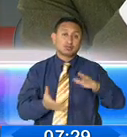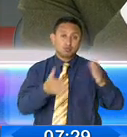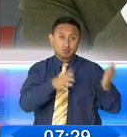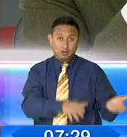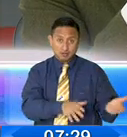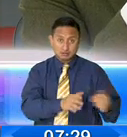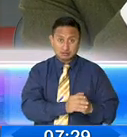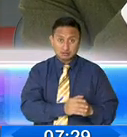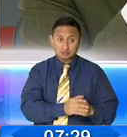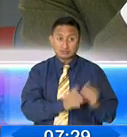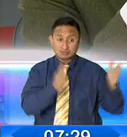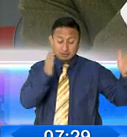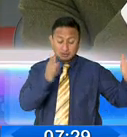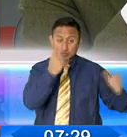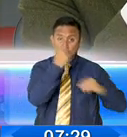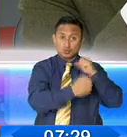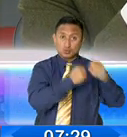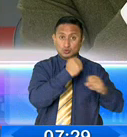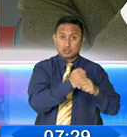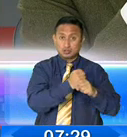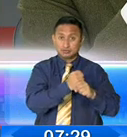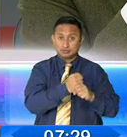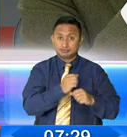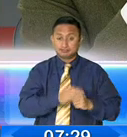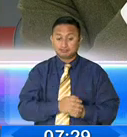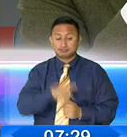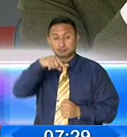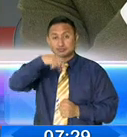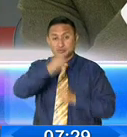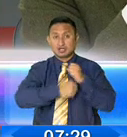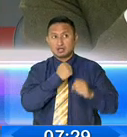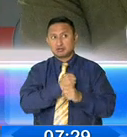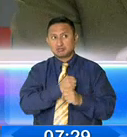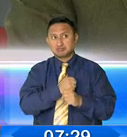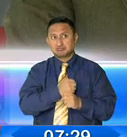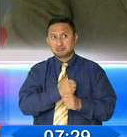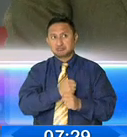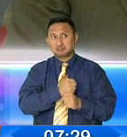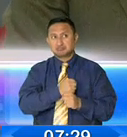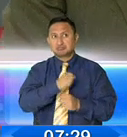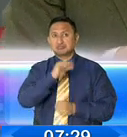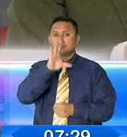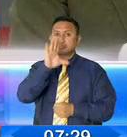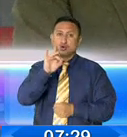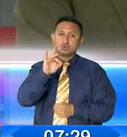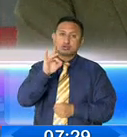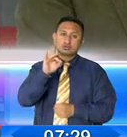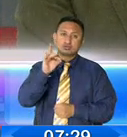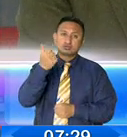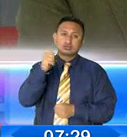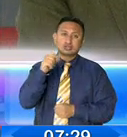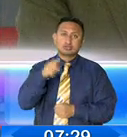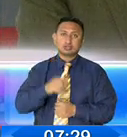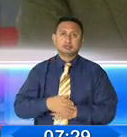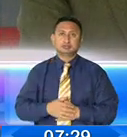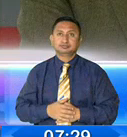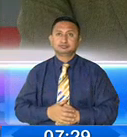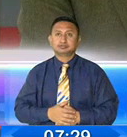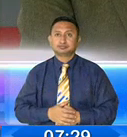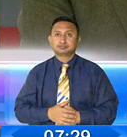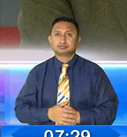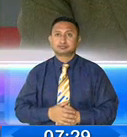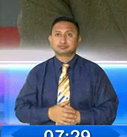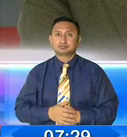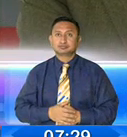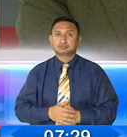lo que va de la pandemia, y en este año alrededor de 8 o 10 mil muertes en lo que va de este primer trimestre del 2021. Tenemos